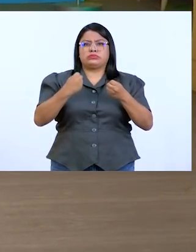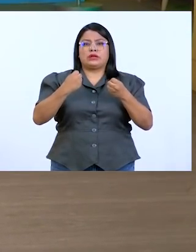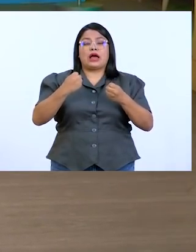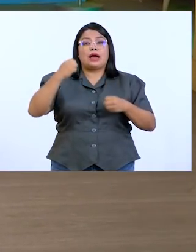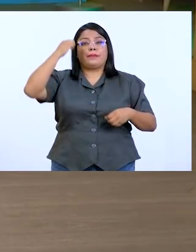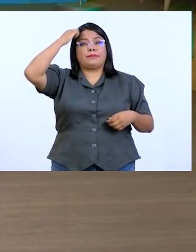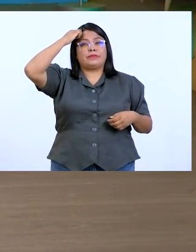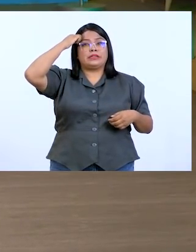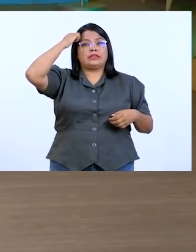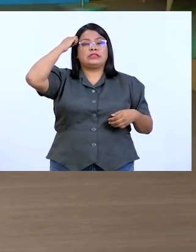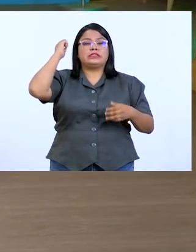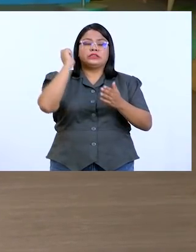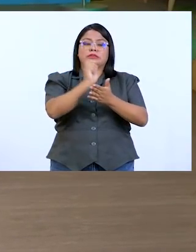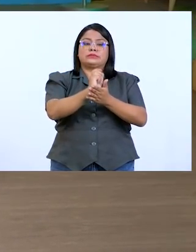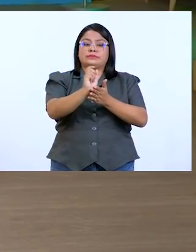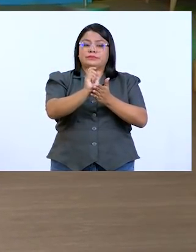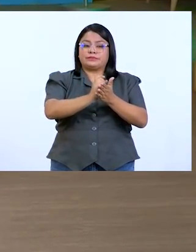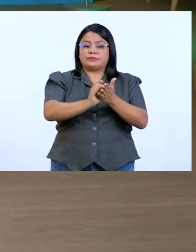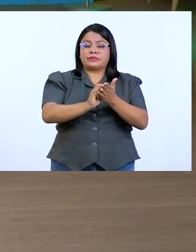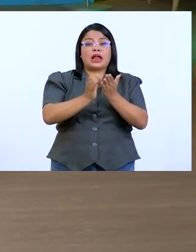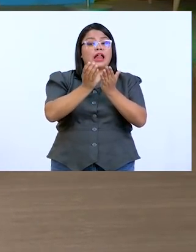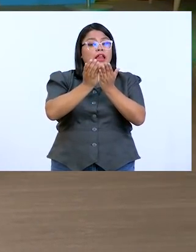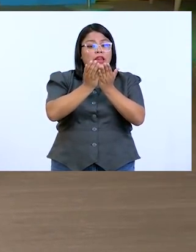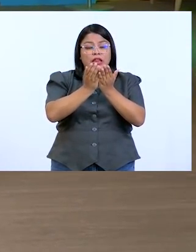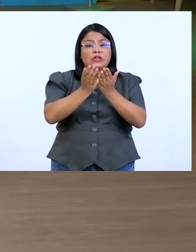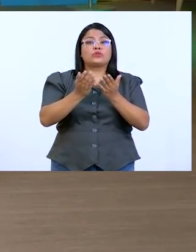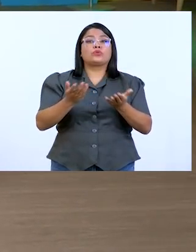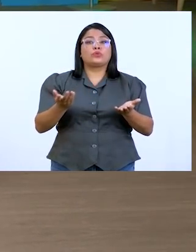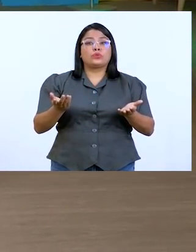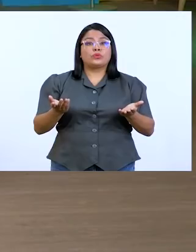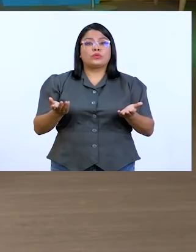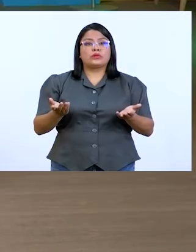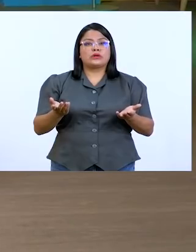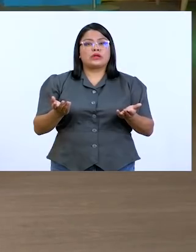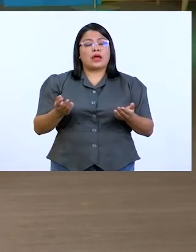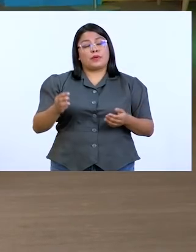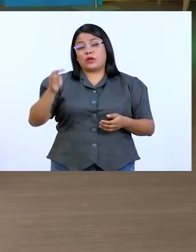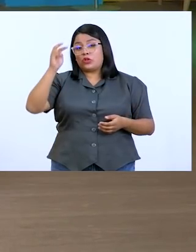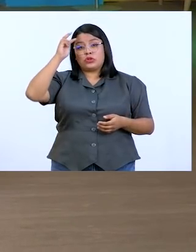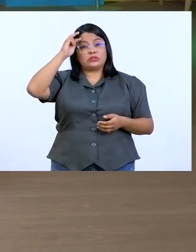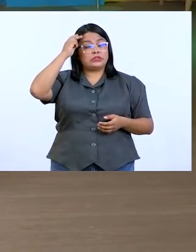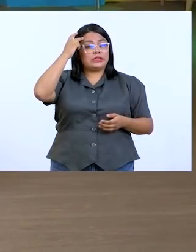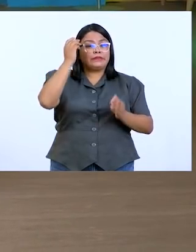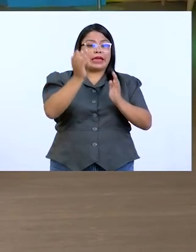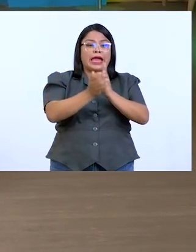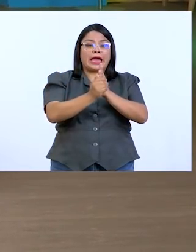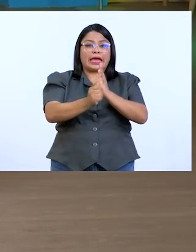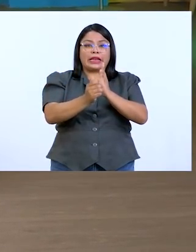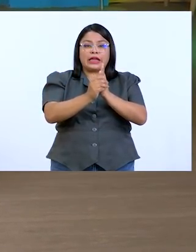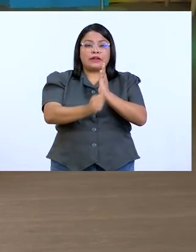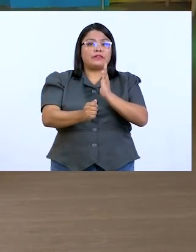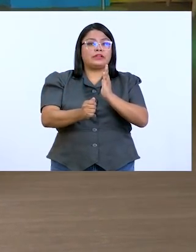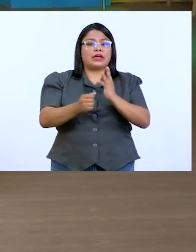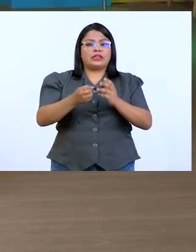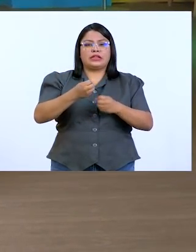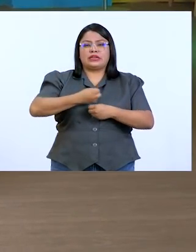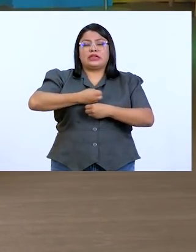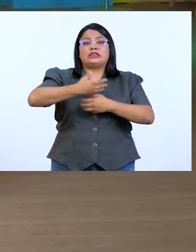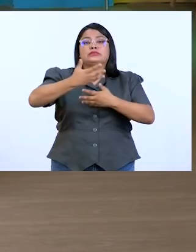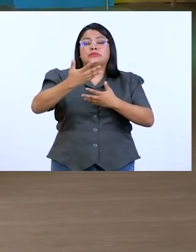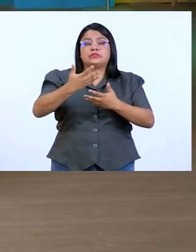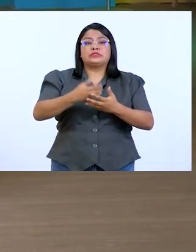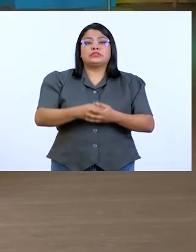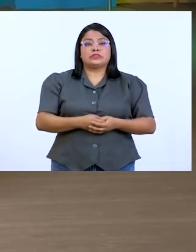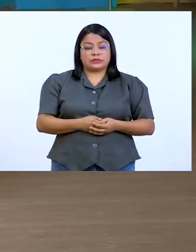el aprendizaje del código, de la lectura y la escritura, sin dejar de lado las habilidades como la